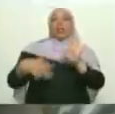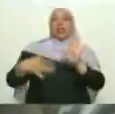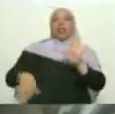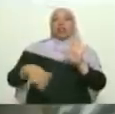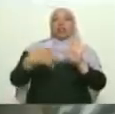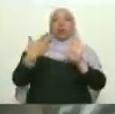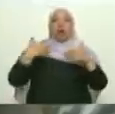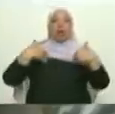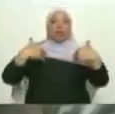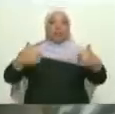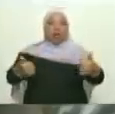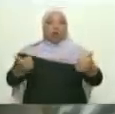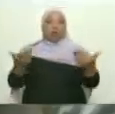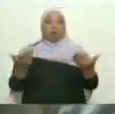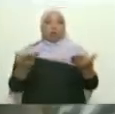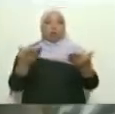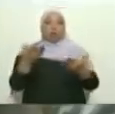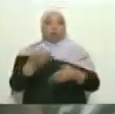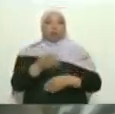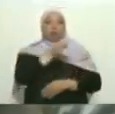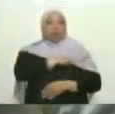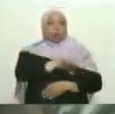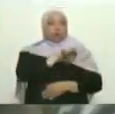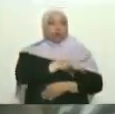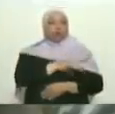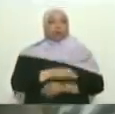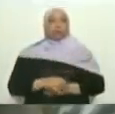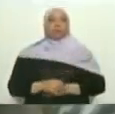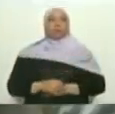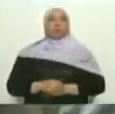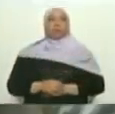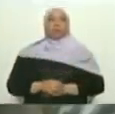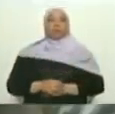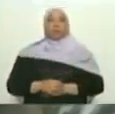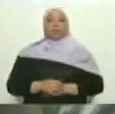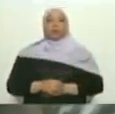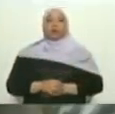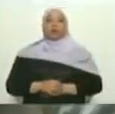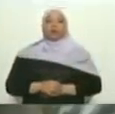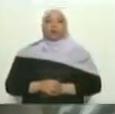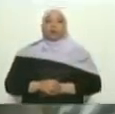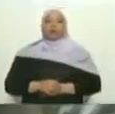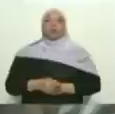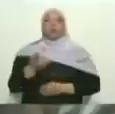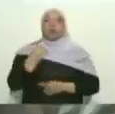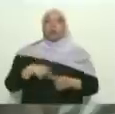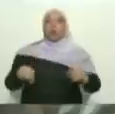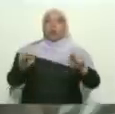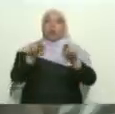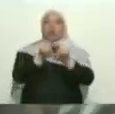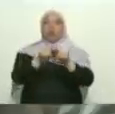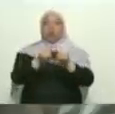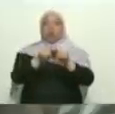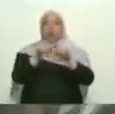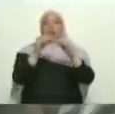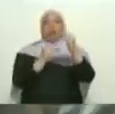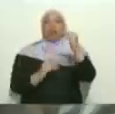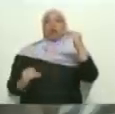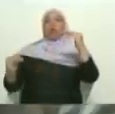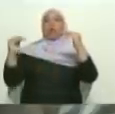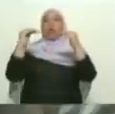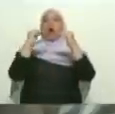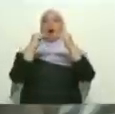son los derechos sociales. Porque cuando usted lanza simultáneamente, vean esto,